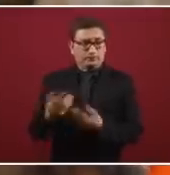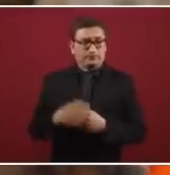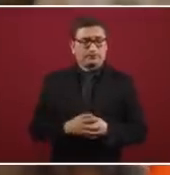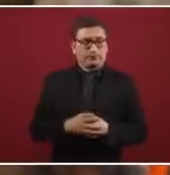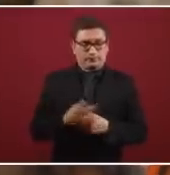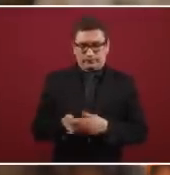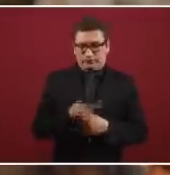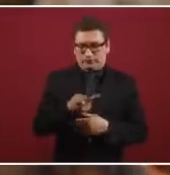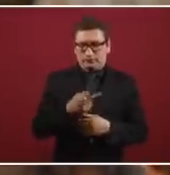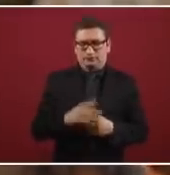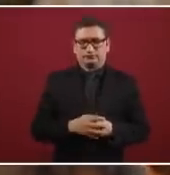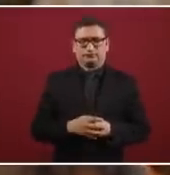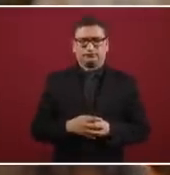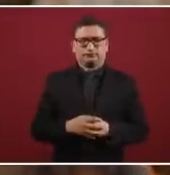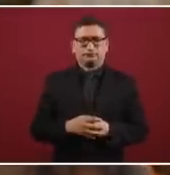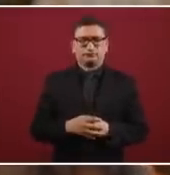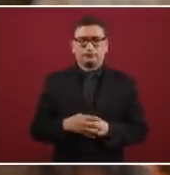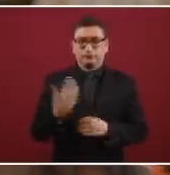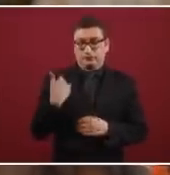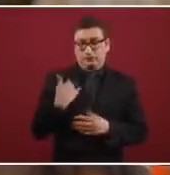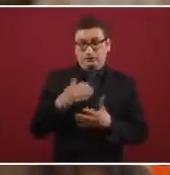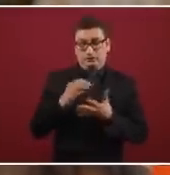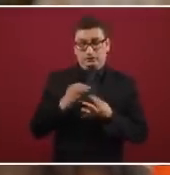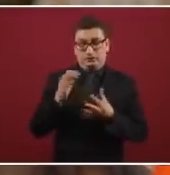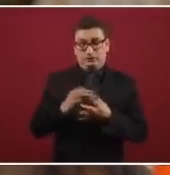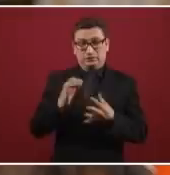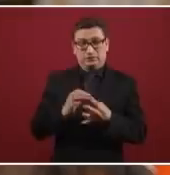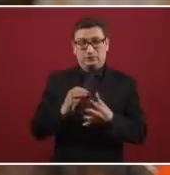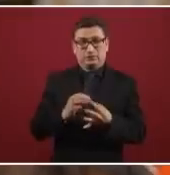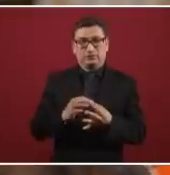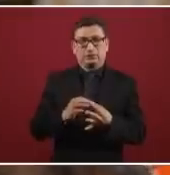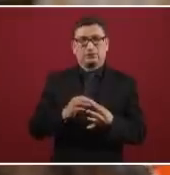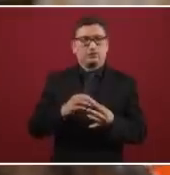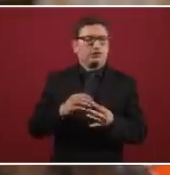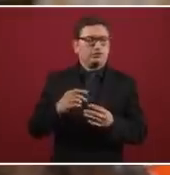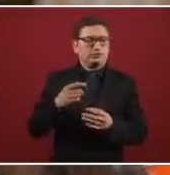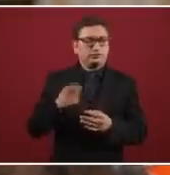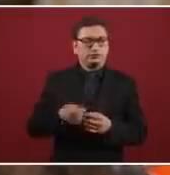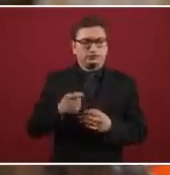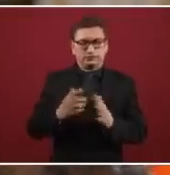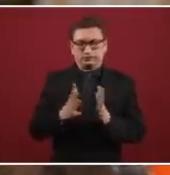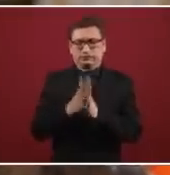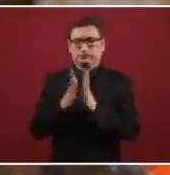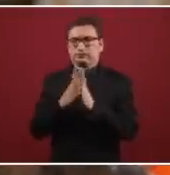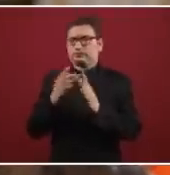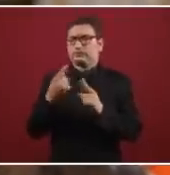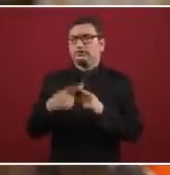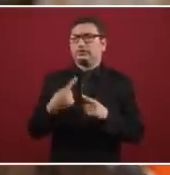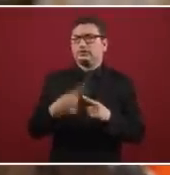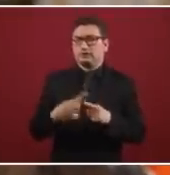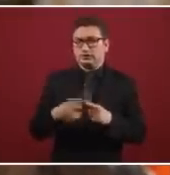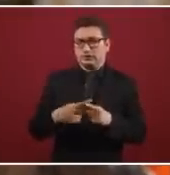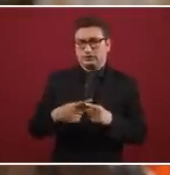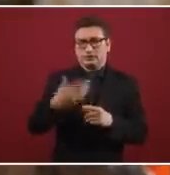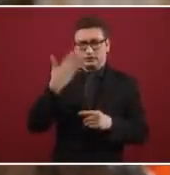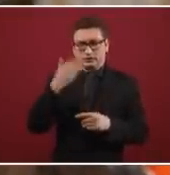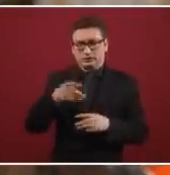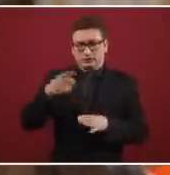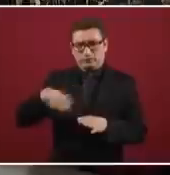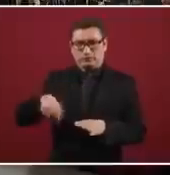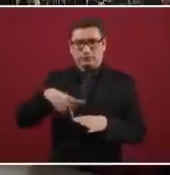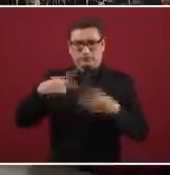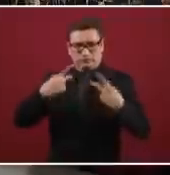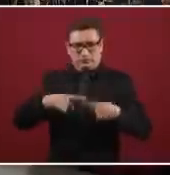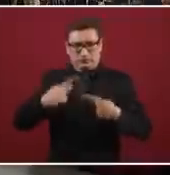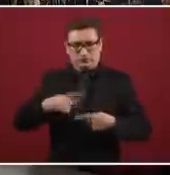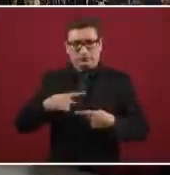esto no sería posible, lo que acaban de narrar, si no hubiera una participación entusiasta, sobre todo de los